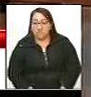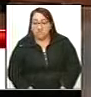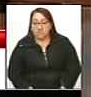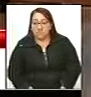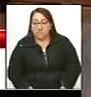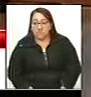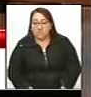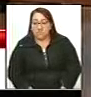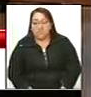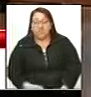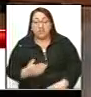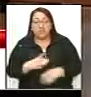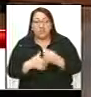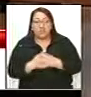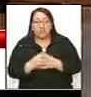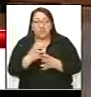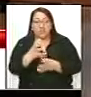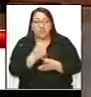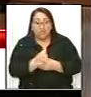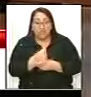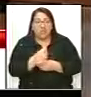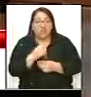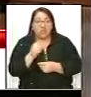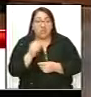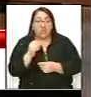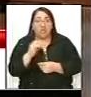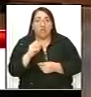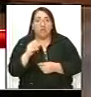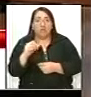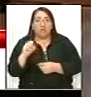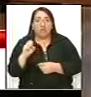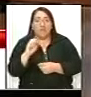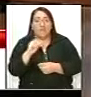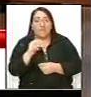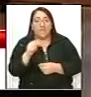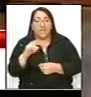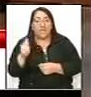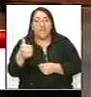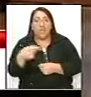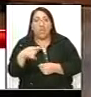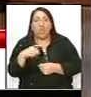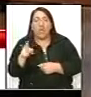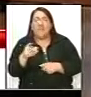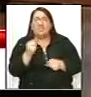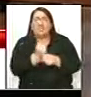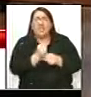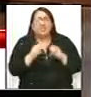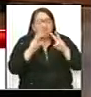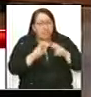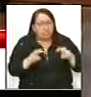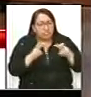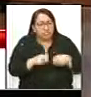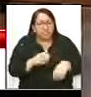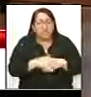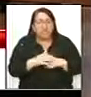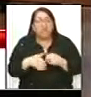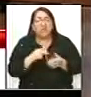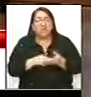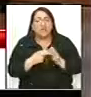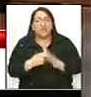tomando como fuente los trabajos de María José Díaz Aguado, que tiene un trabajo muy interesante respecto a lo que